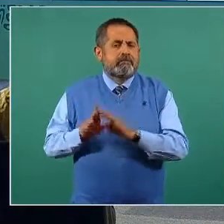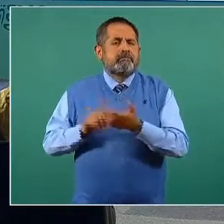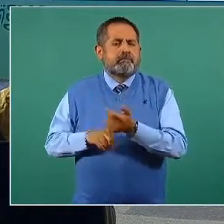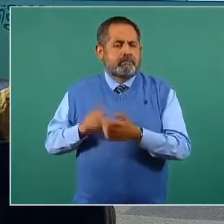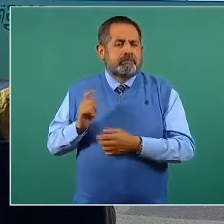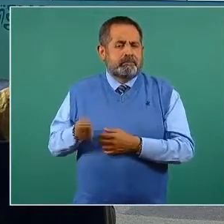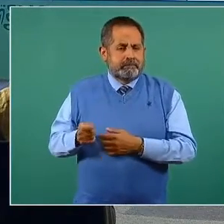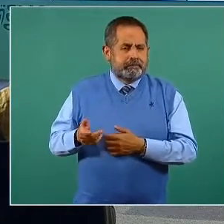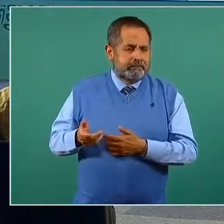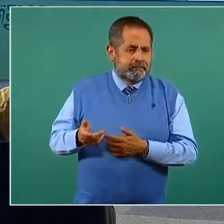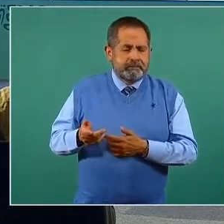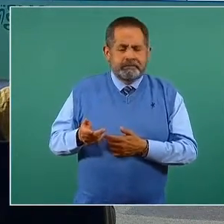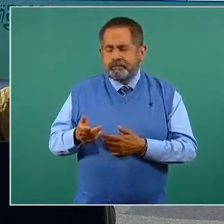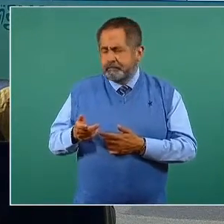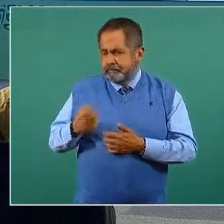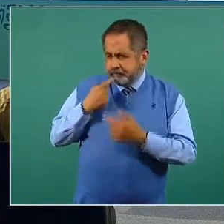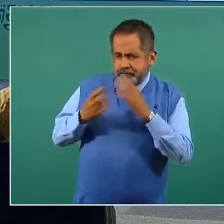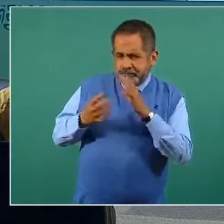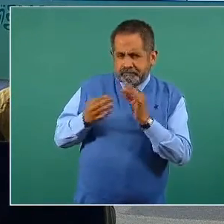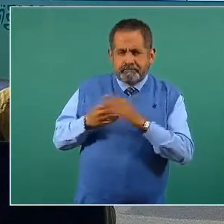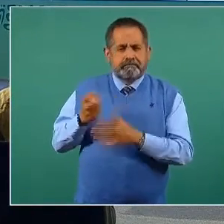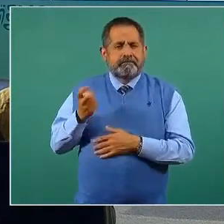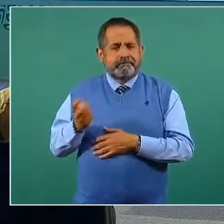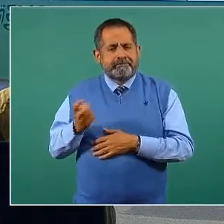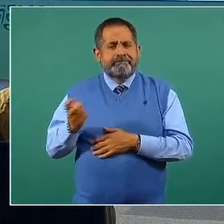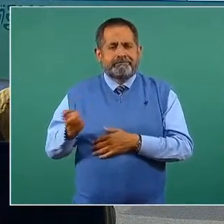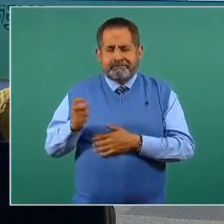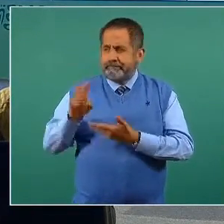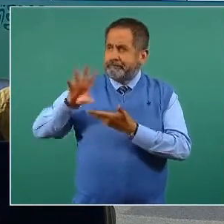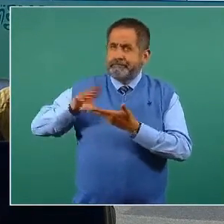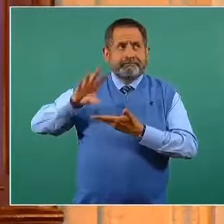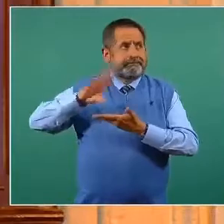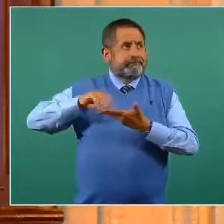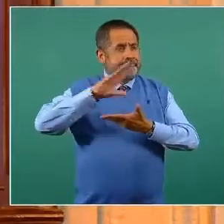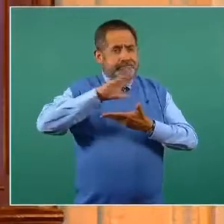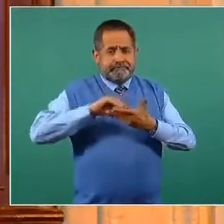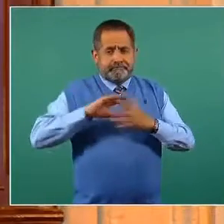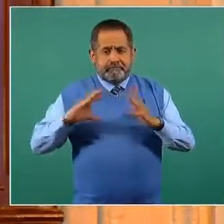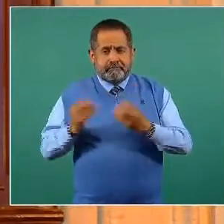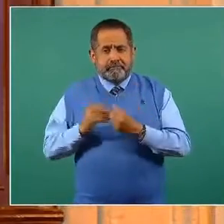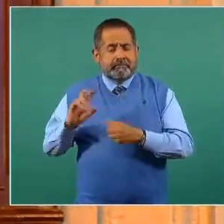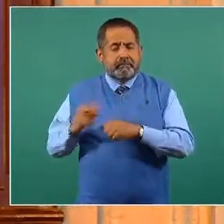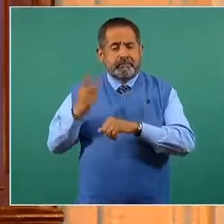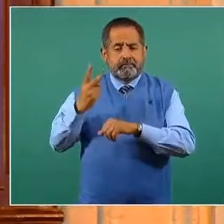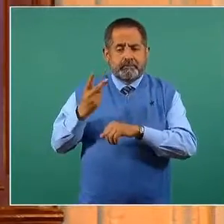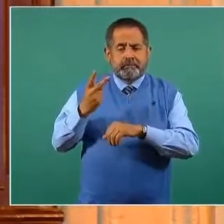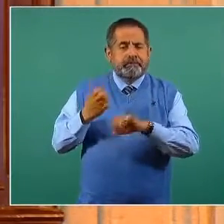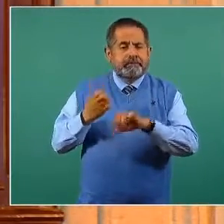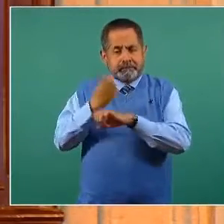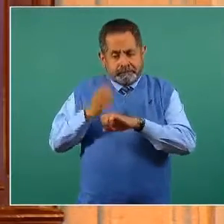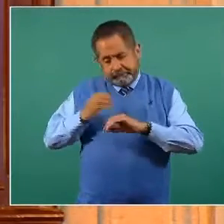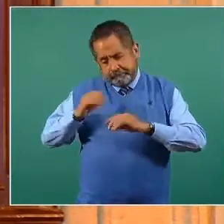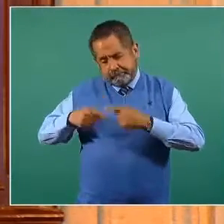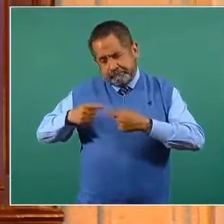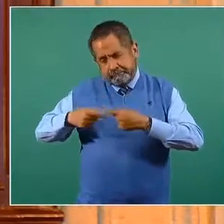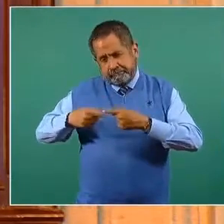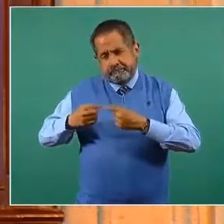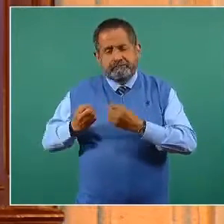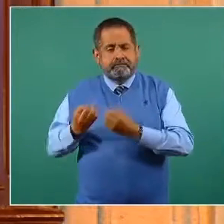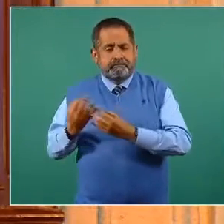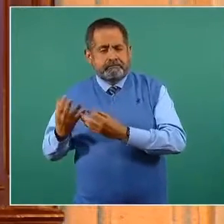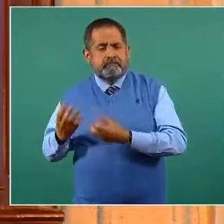Enfermedad Respiratoria Viral, es la que concentra la notificación de las 32 entidades federativas. Cuando una